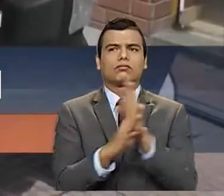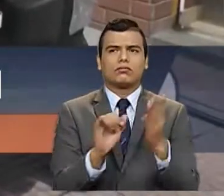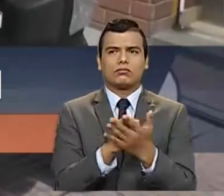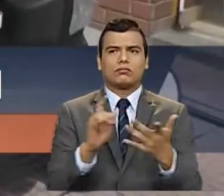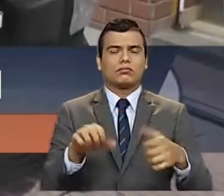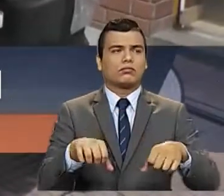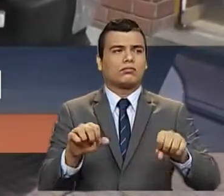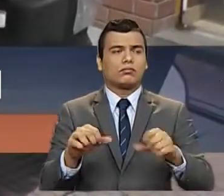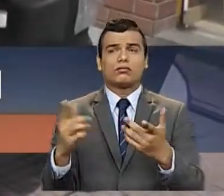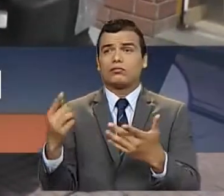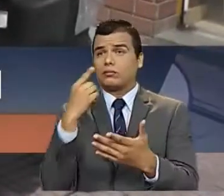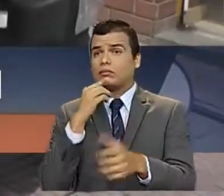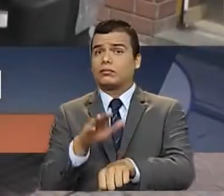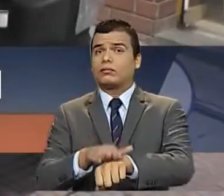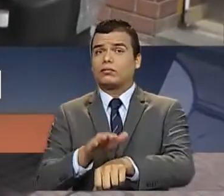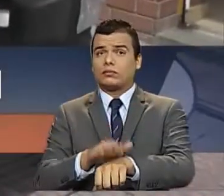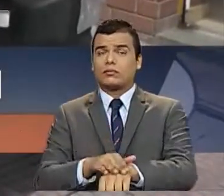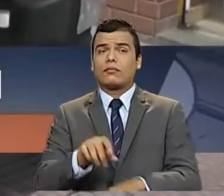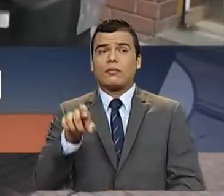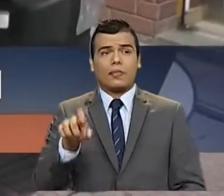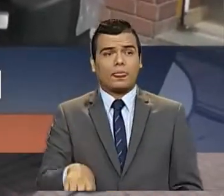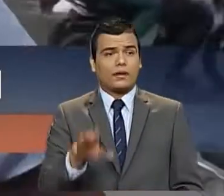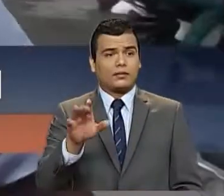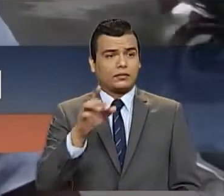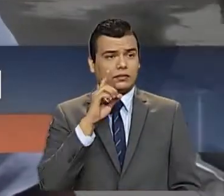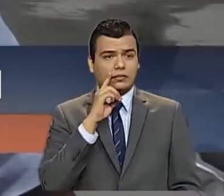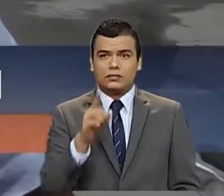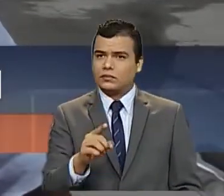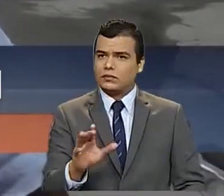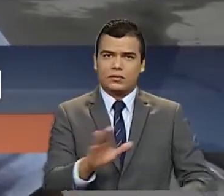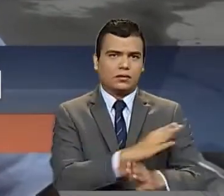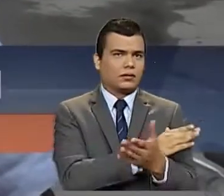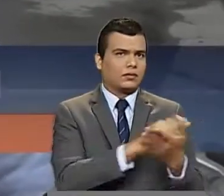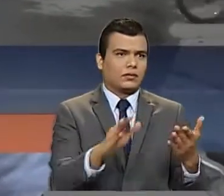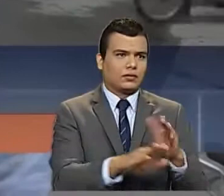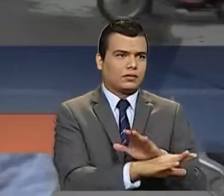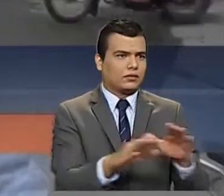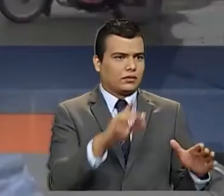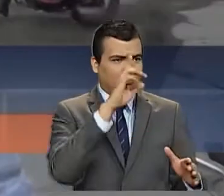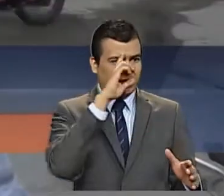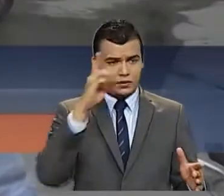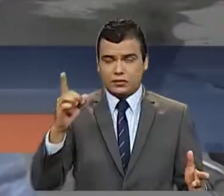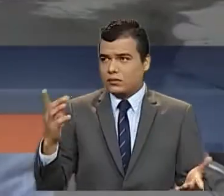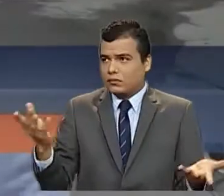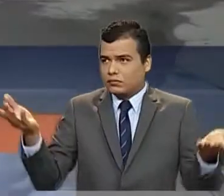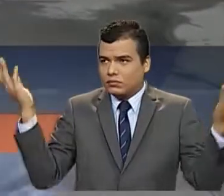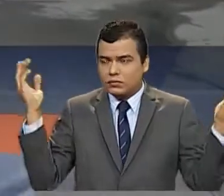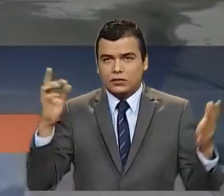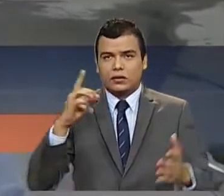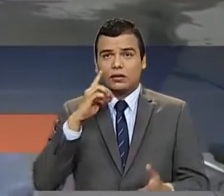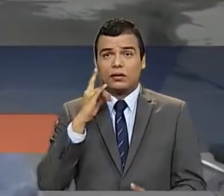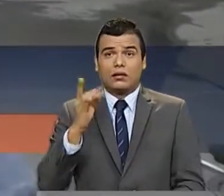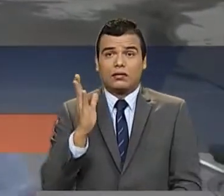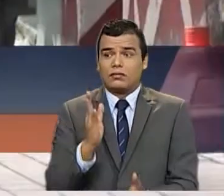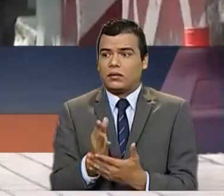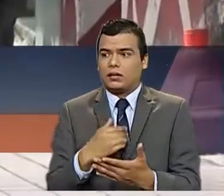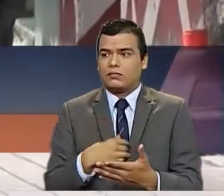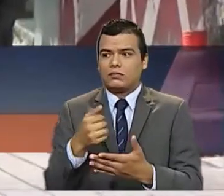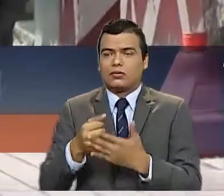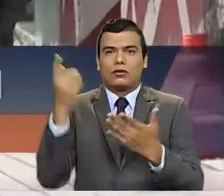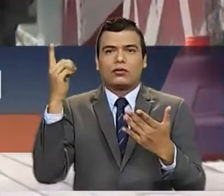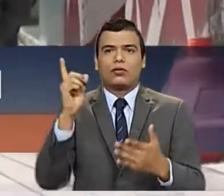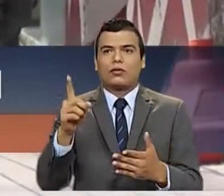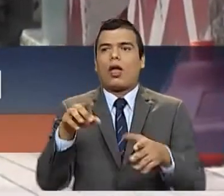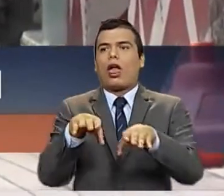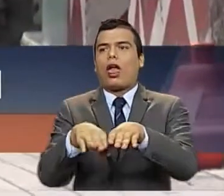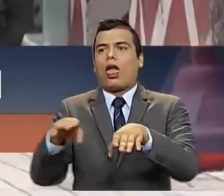los ciudadanos dicen que tienen que botarse hacia las calles. No hay más alternativa, exponerse uno a un accidente, bien sea con